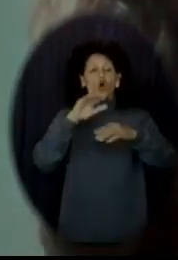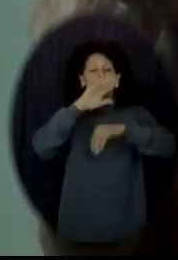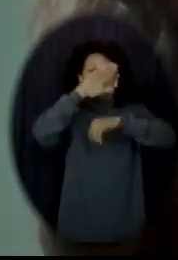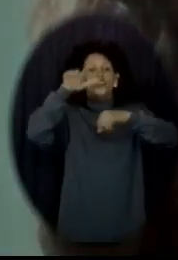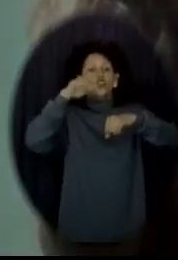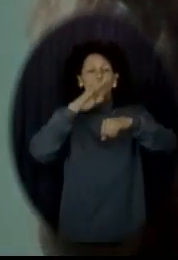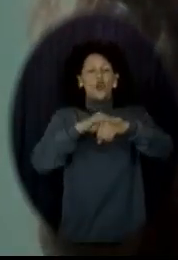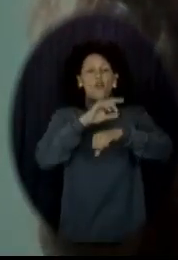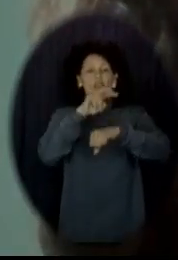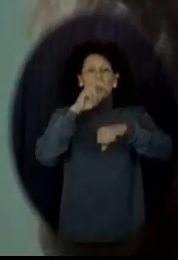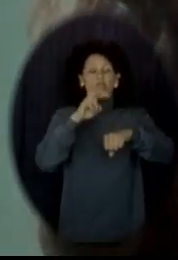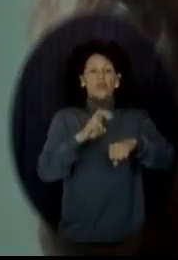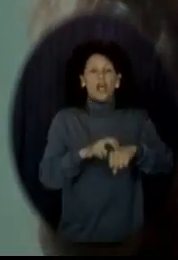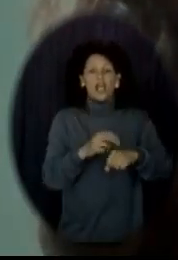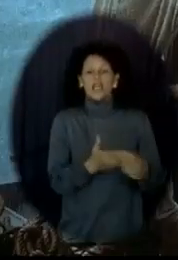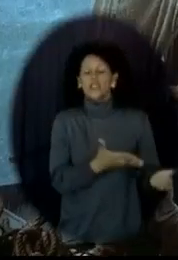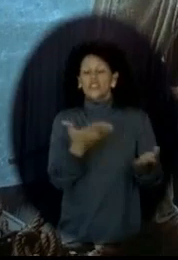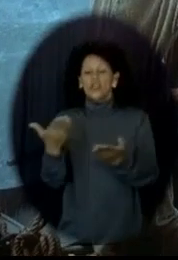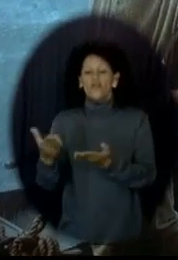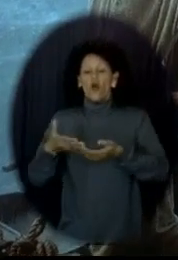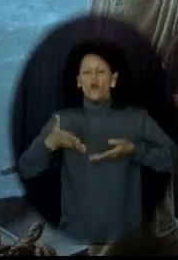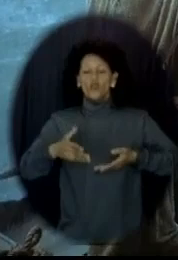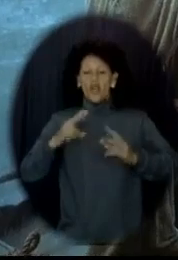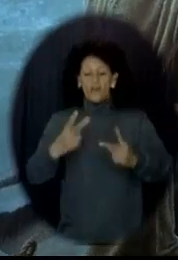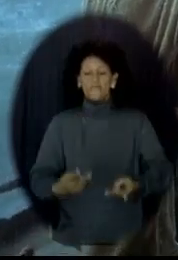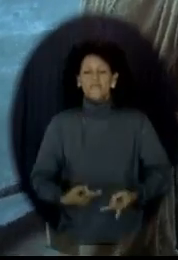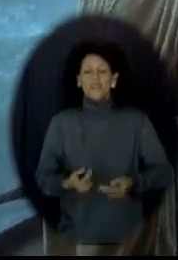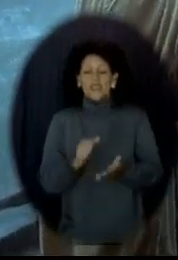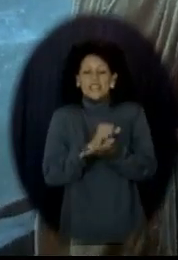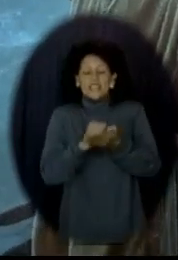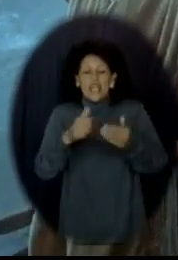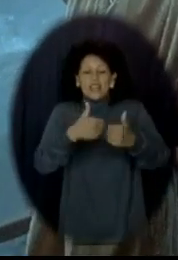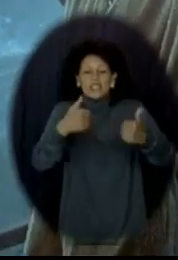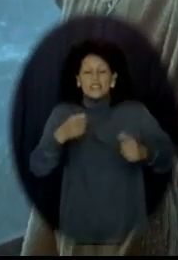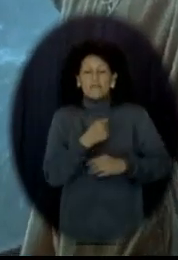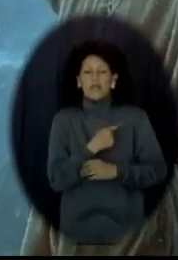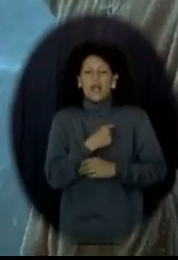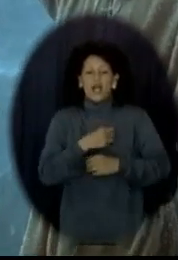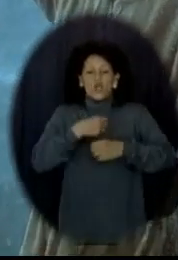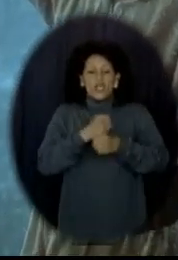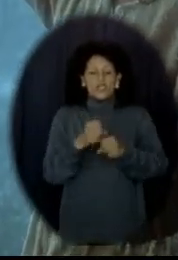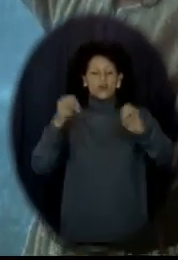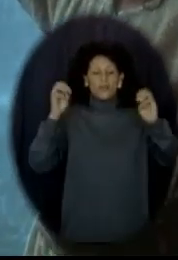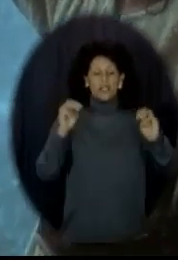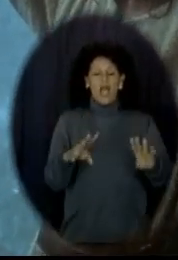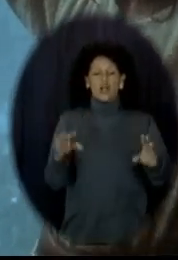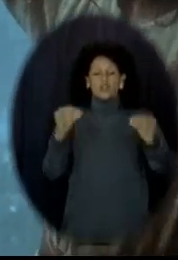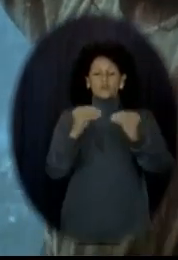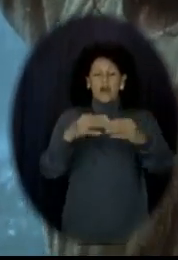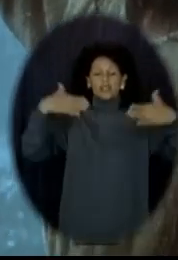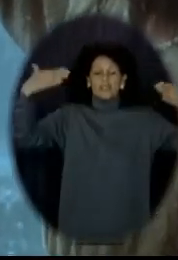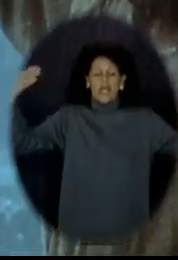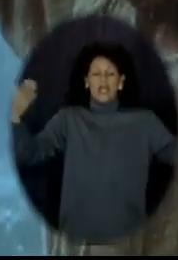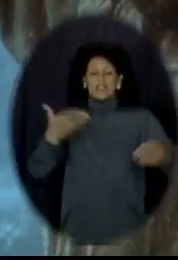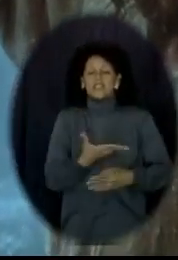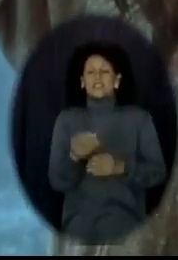una vida santa y sin pecado. Nadie ha hecho milagros más grandes que los que él ha realizado.